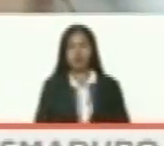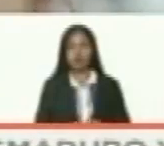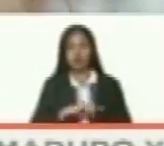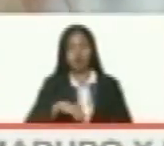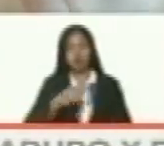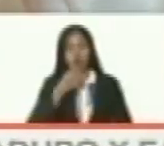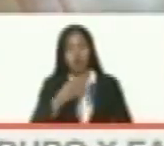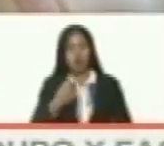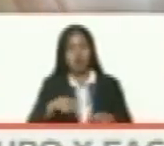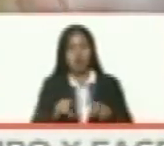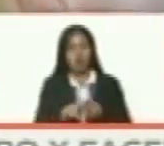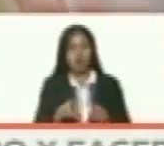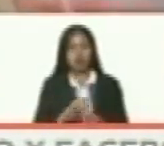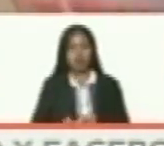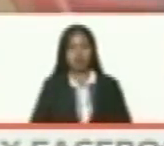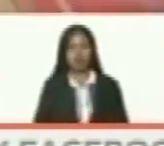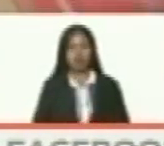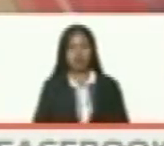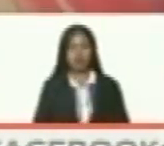bueno.